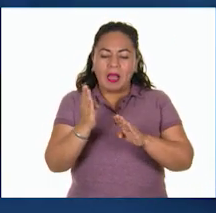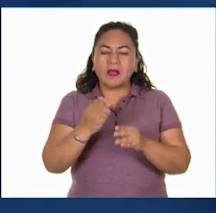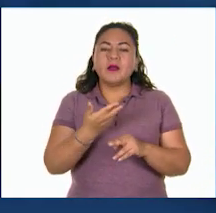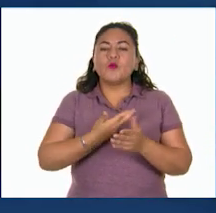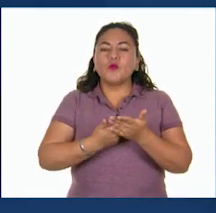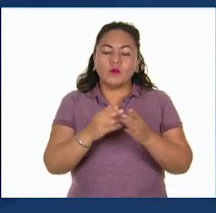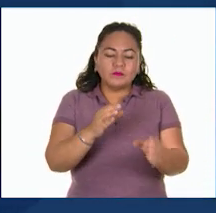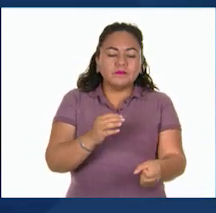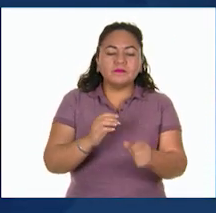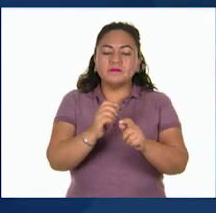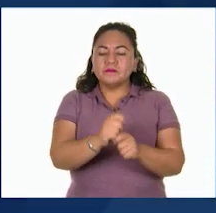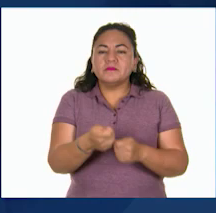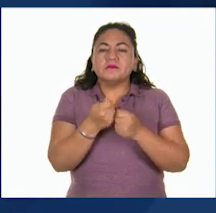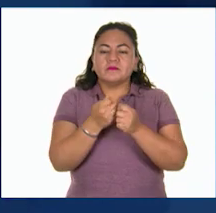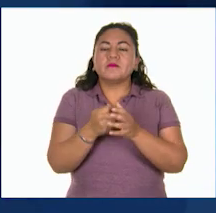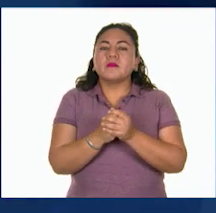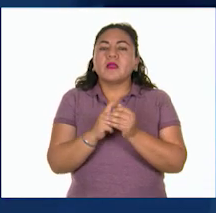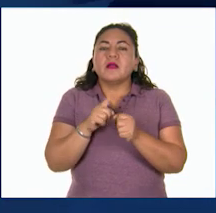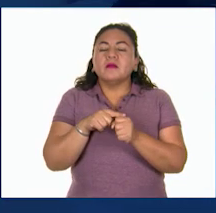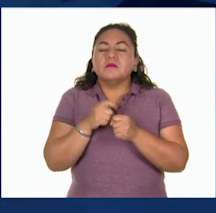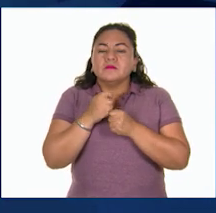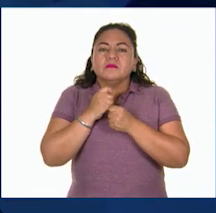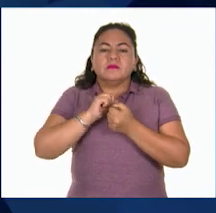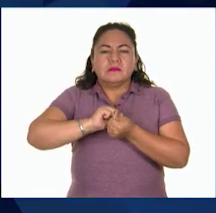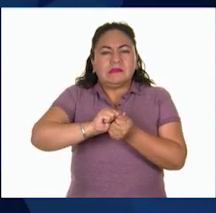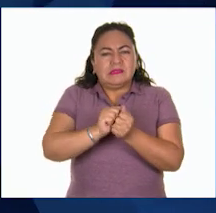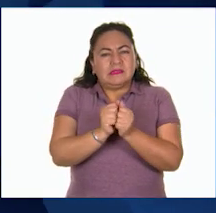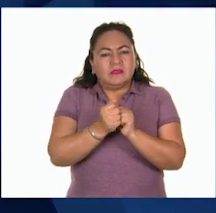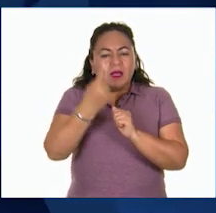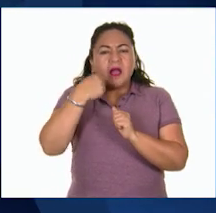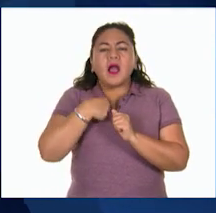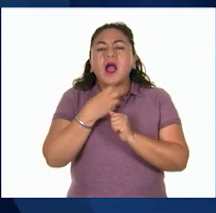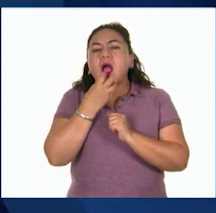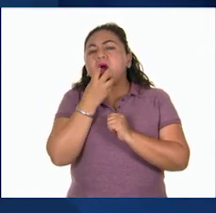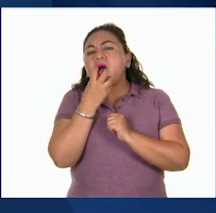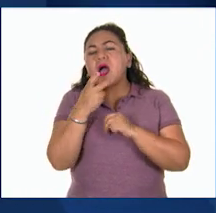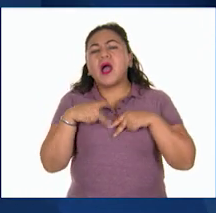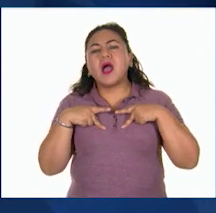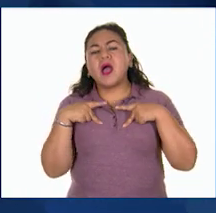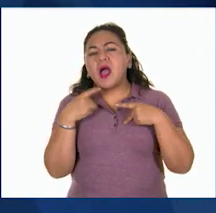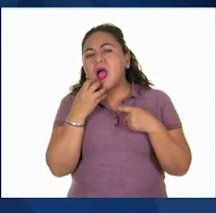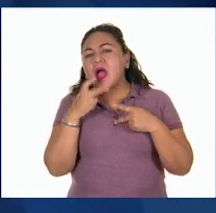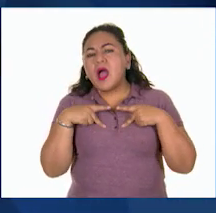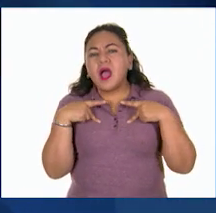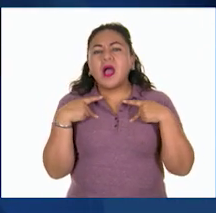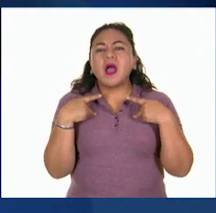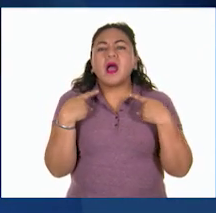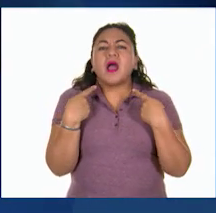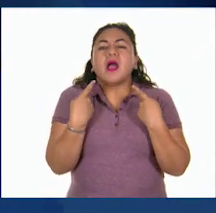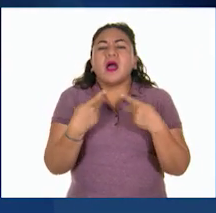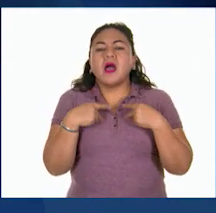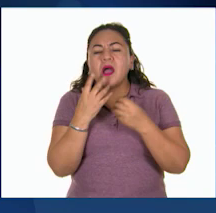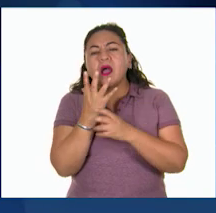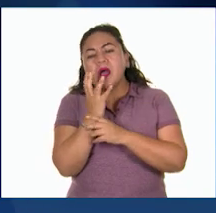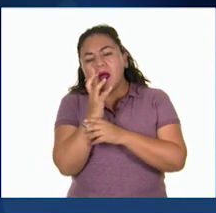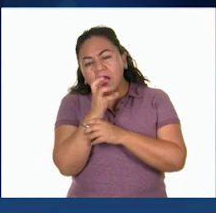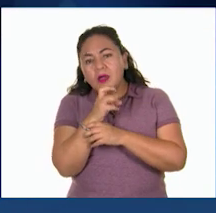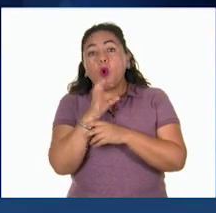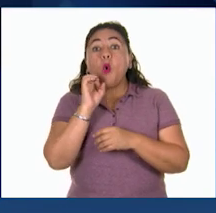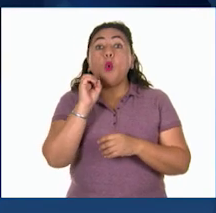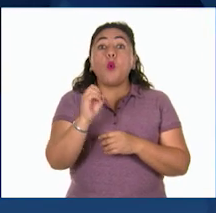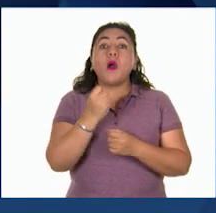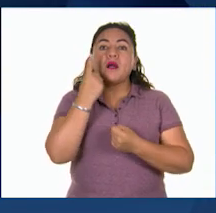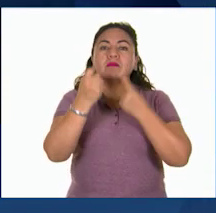la sintió gemir entre sus dedos, retorcerse y gemir débilmente como una pequeña mandrágora o uno de